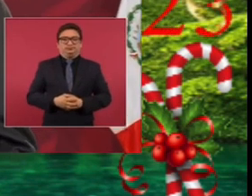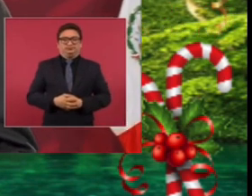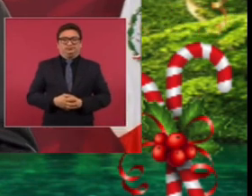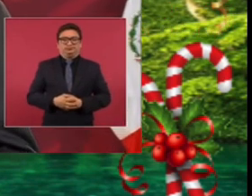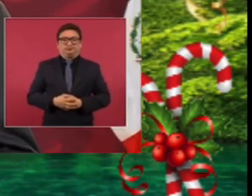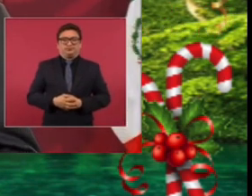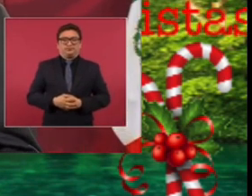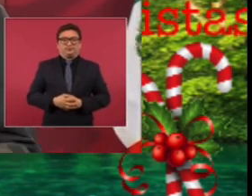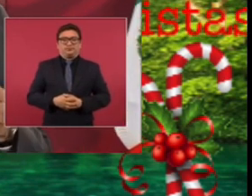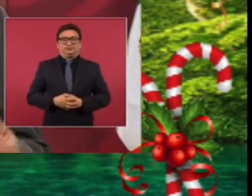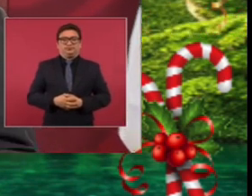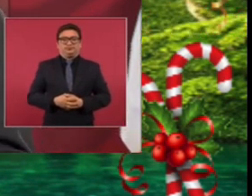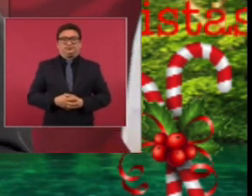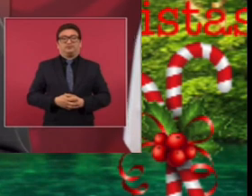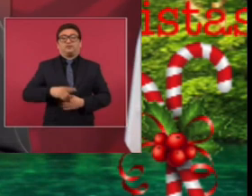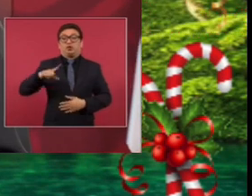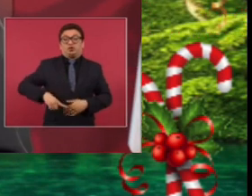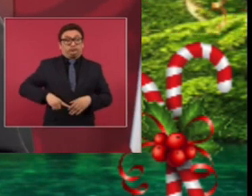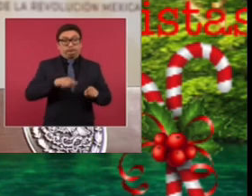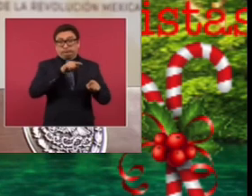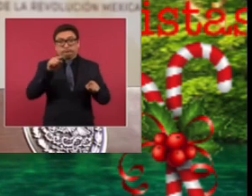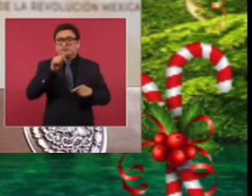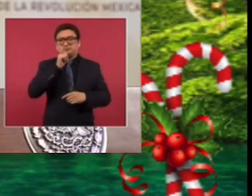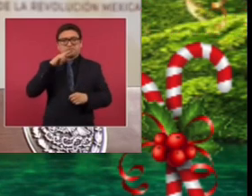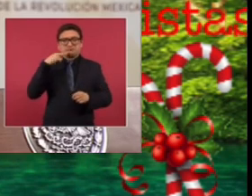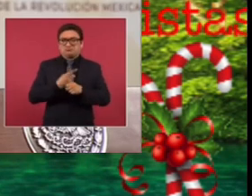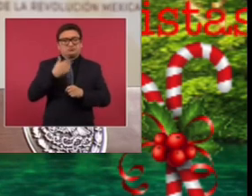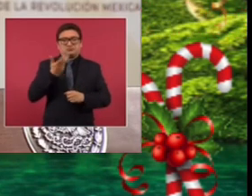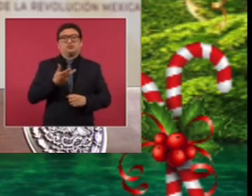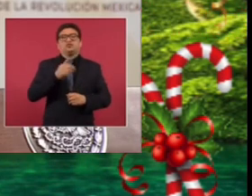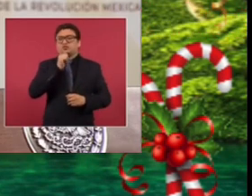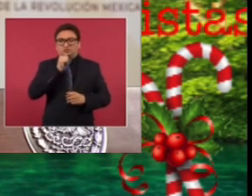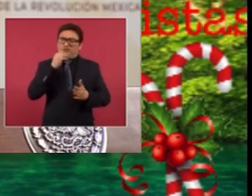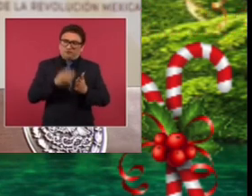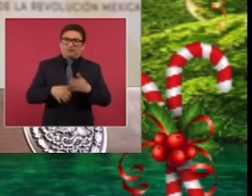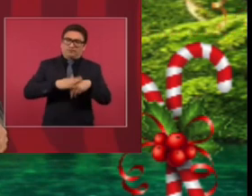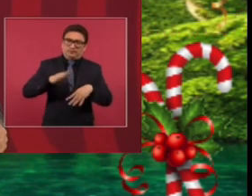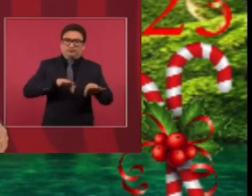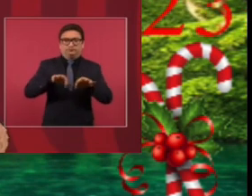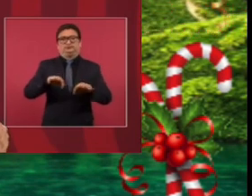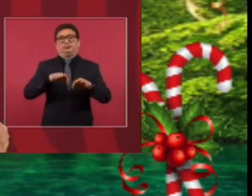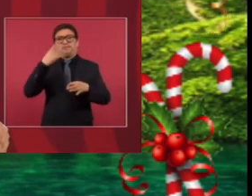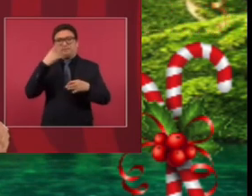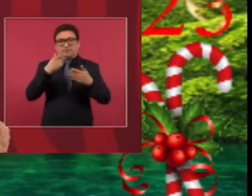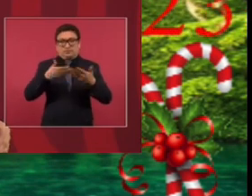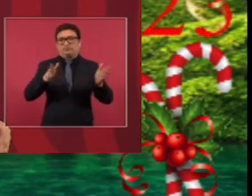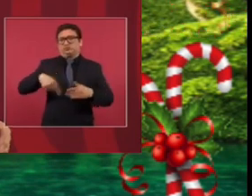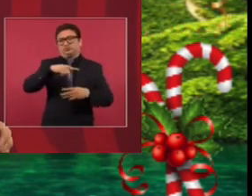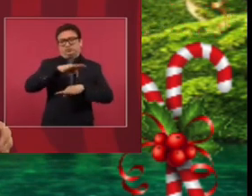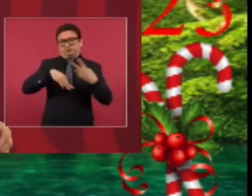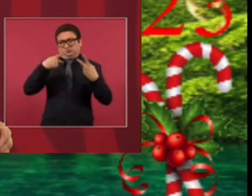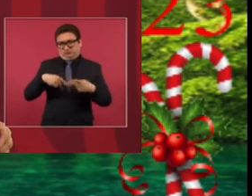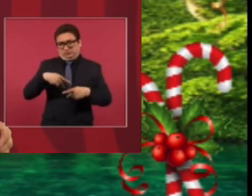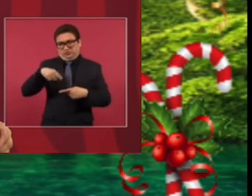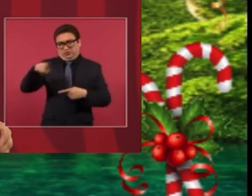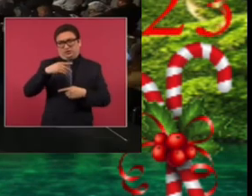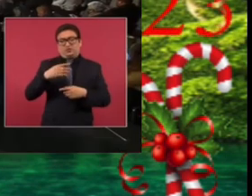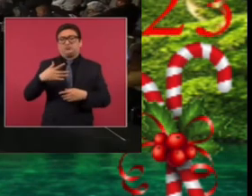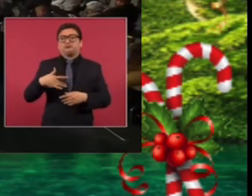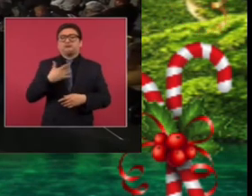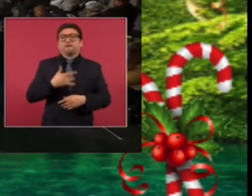el norte. Y la inmigración sigue. Y sigue y sigue hacia el norte. La migración desde los países de Centroamérica sigue hacia el